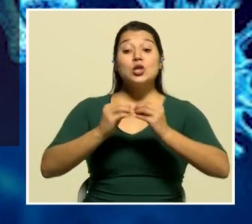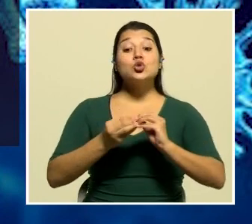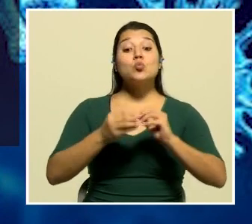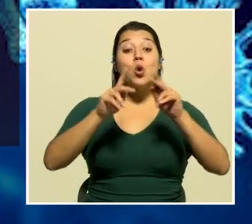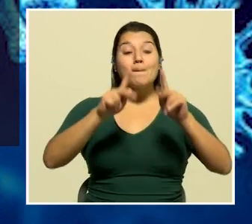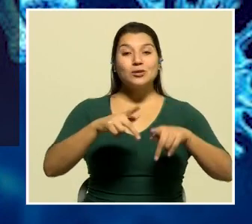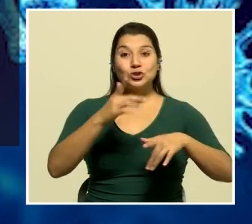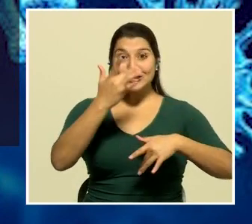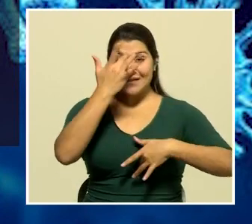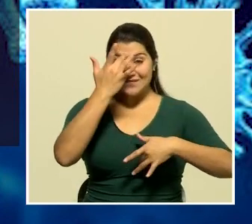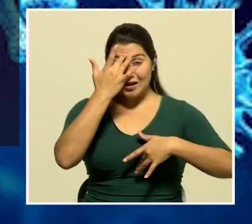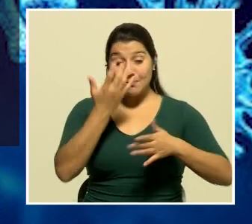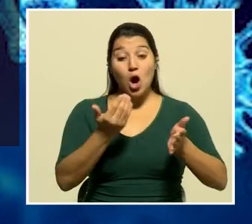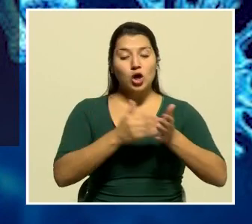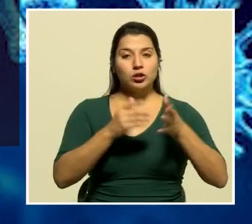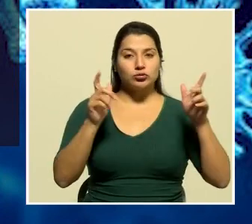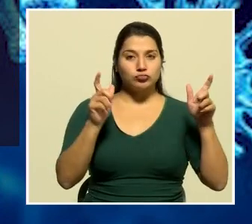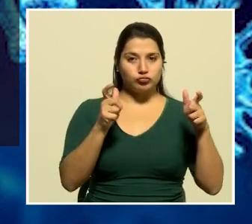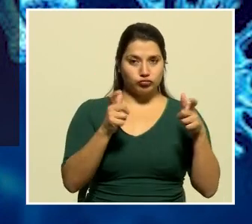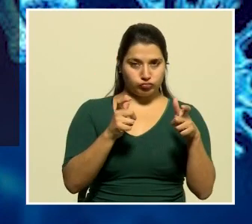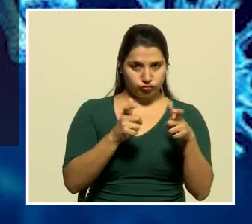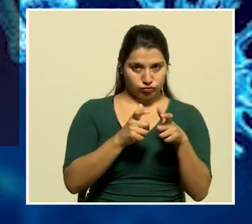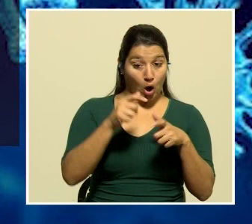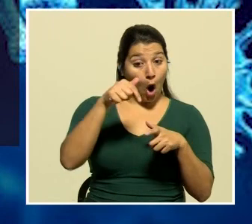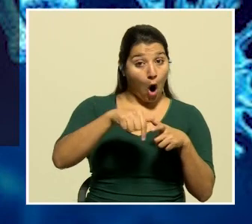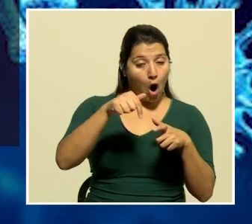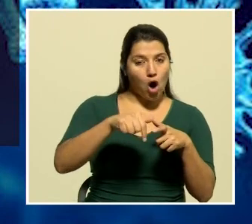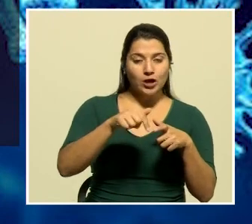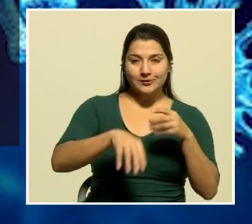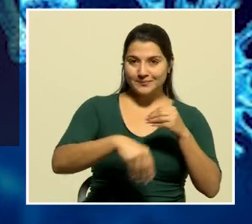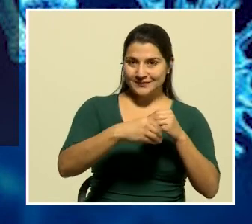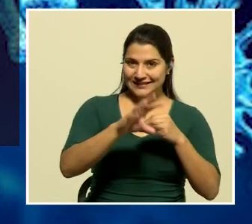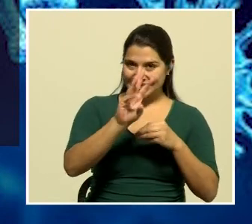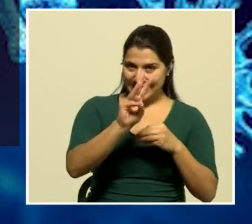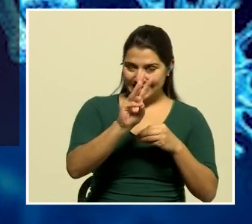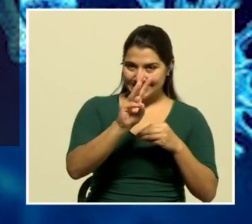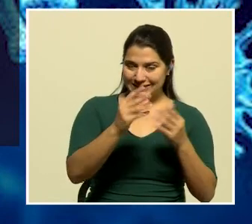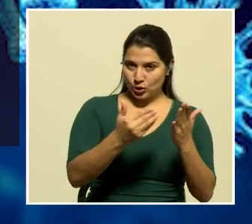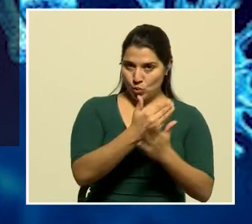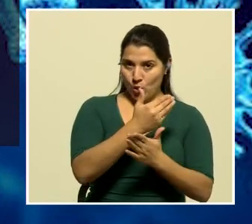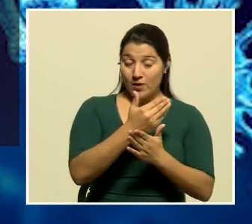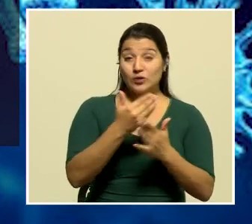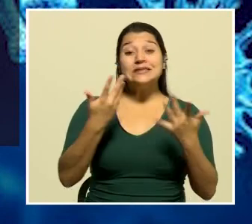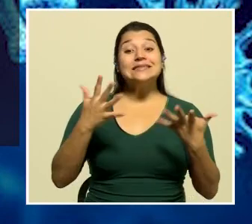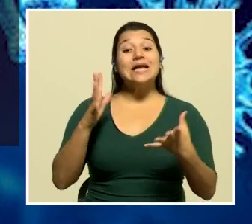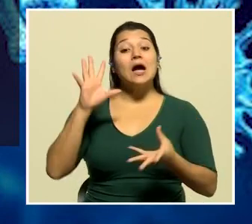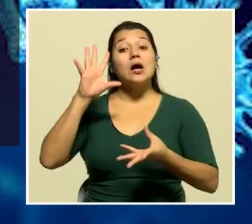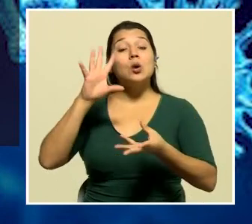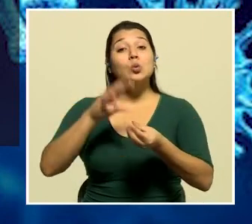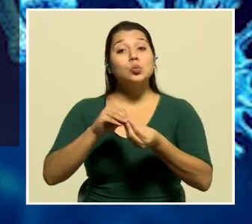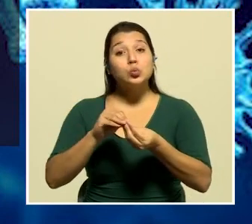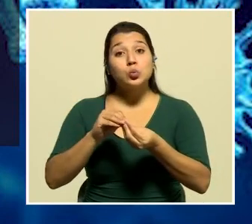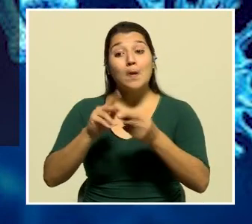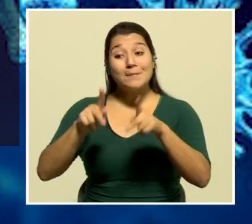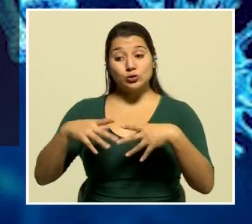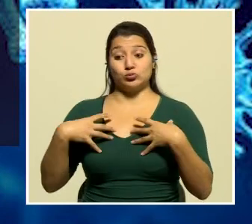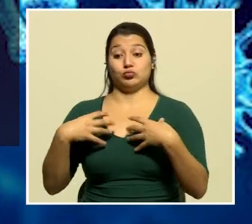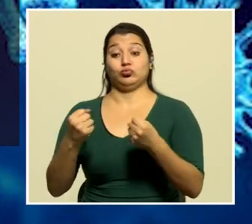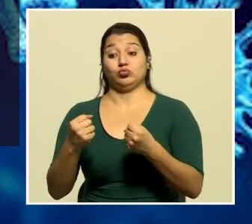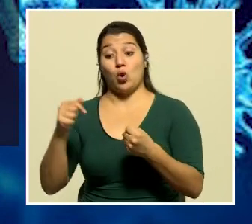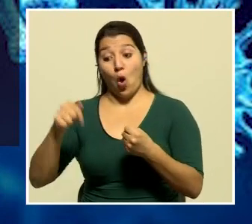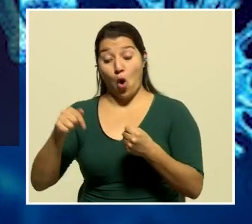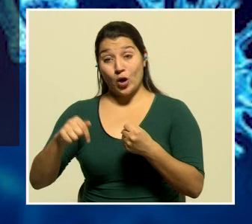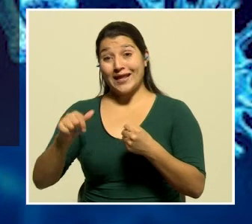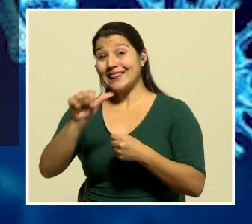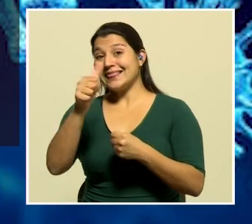nuevos baja en comparación con ayer. Hoy son 6 nuevos casos. El total de nuevos recuperados sube a 10 para